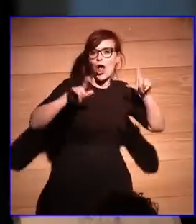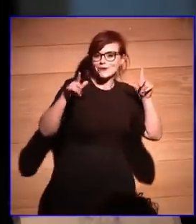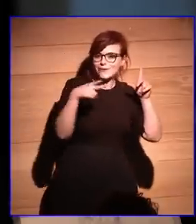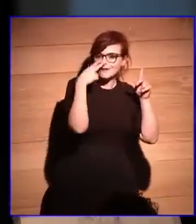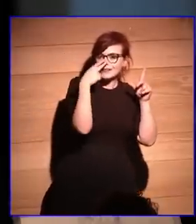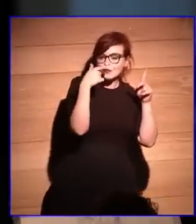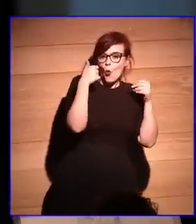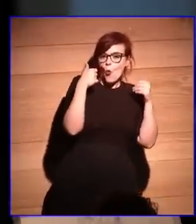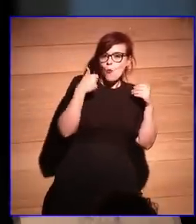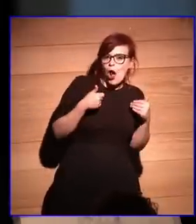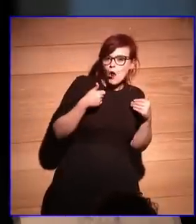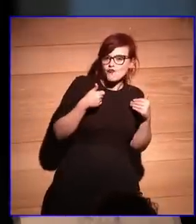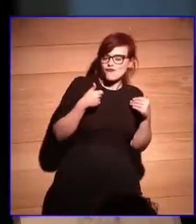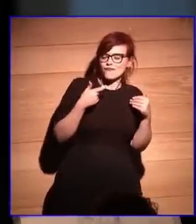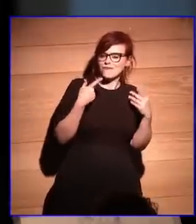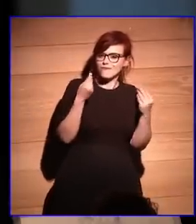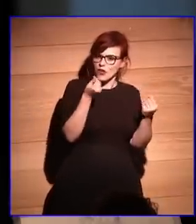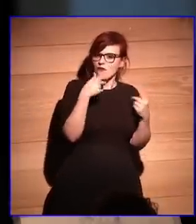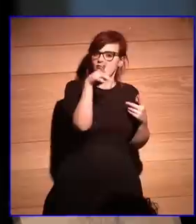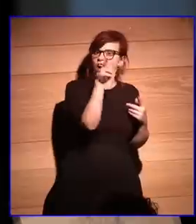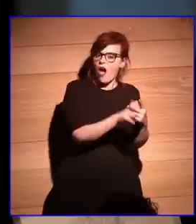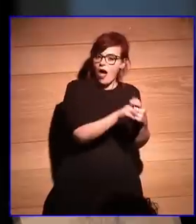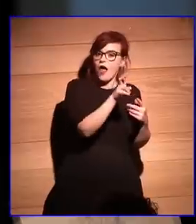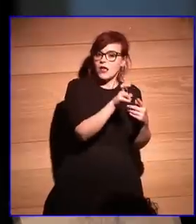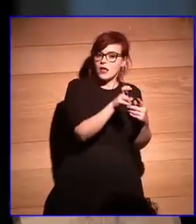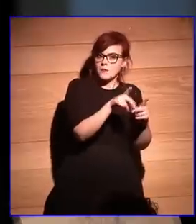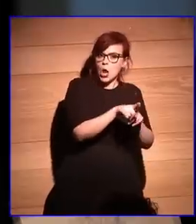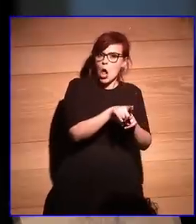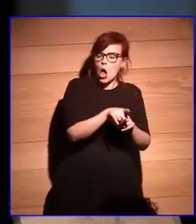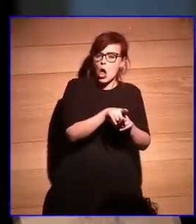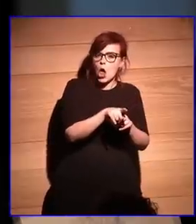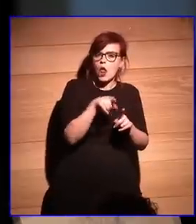tan humanamente válido como